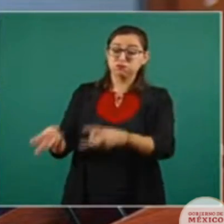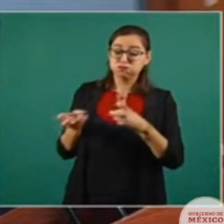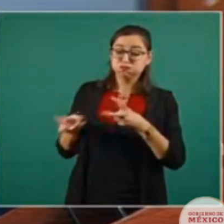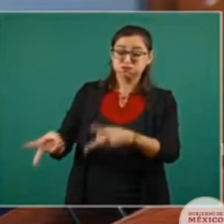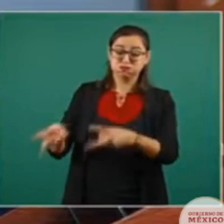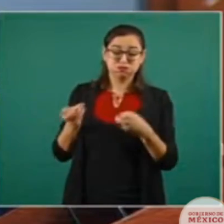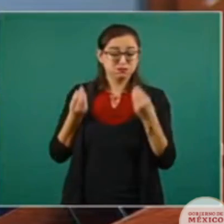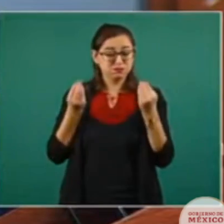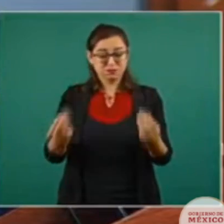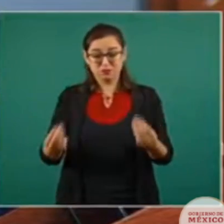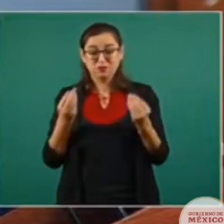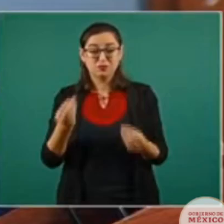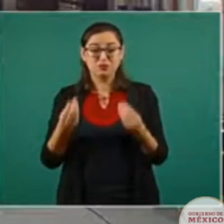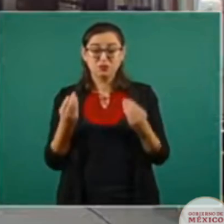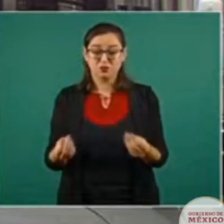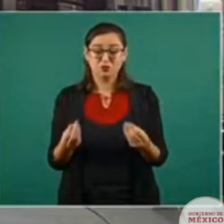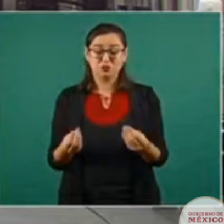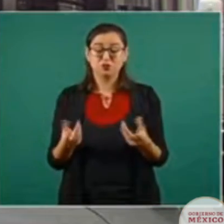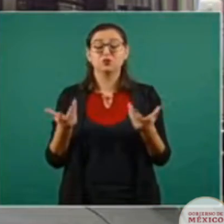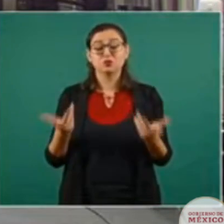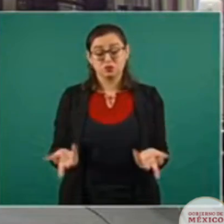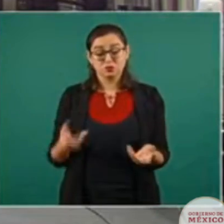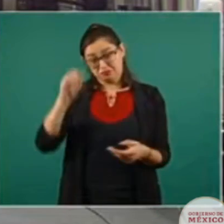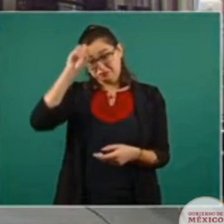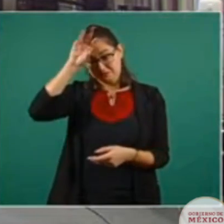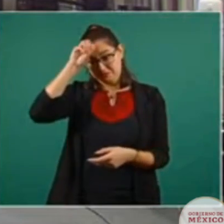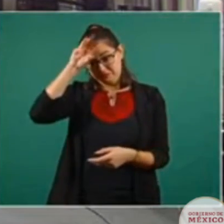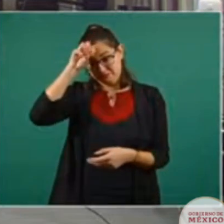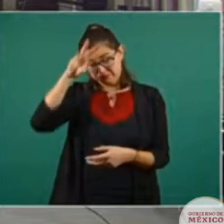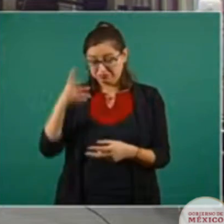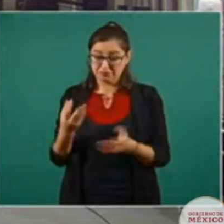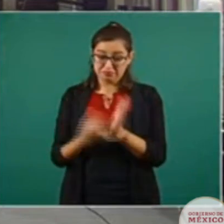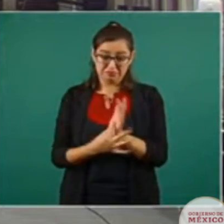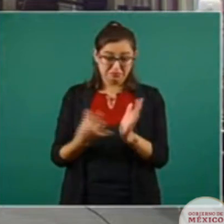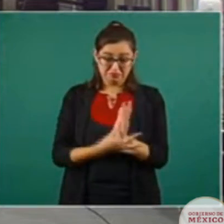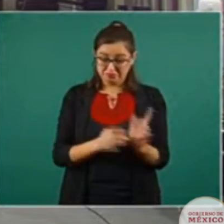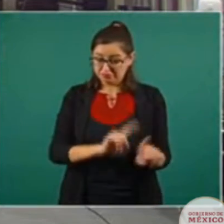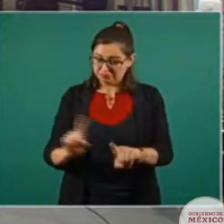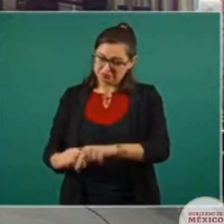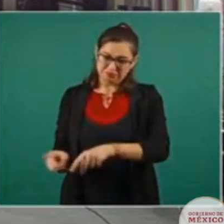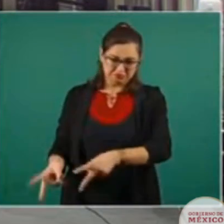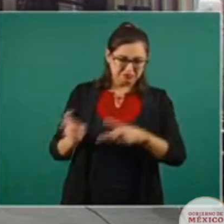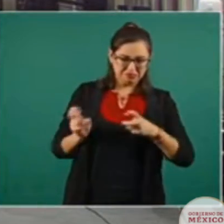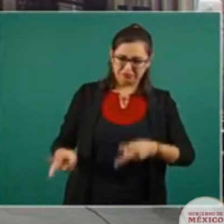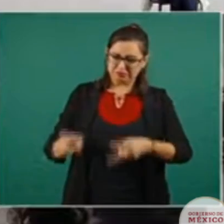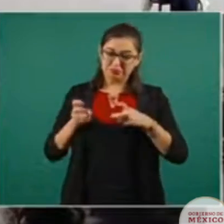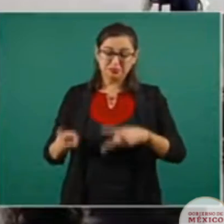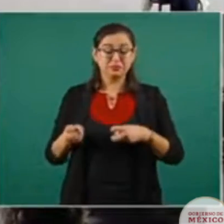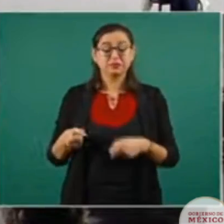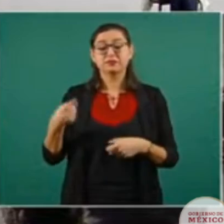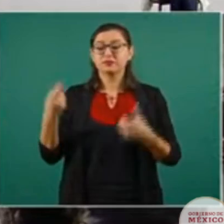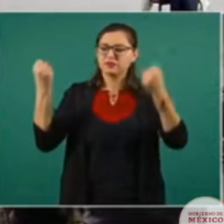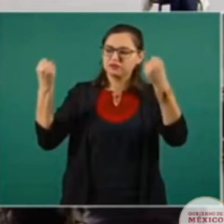naturales, particularmente por medio de la minería. Se implantó un ordenamiento social basado en